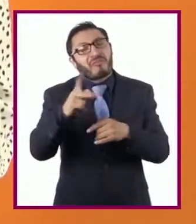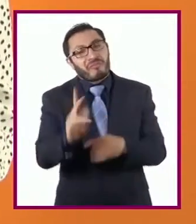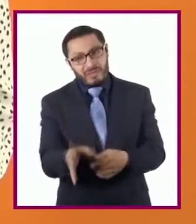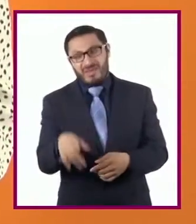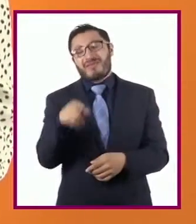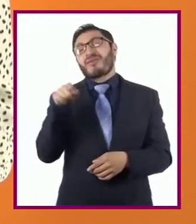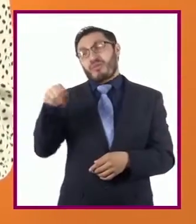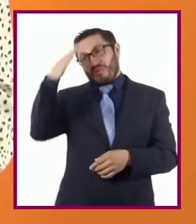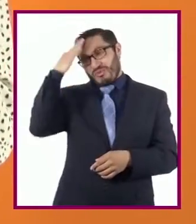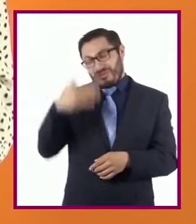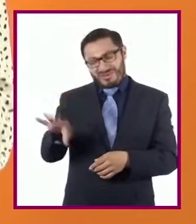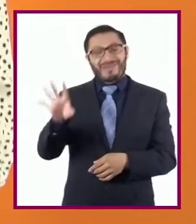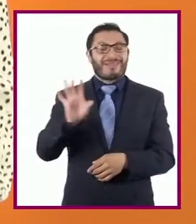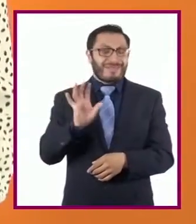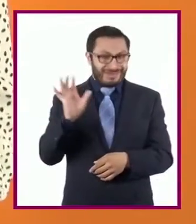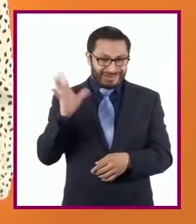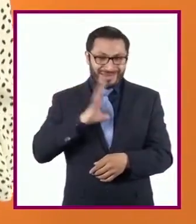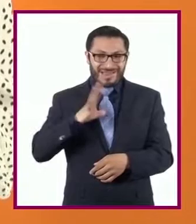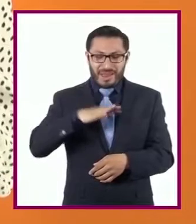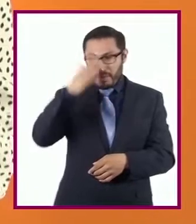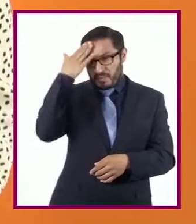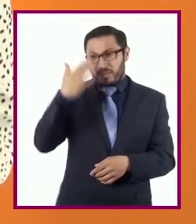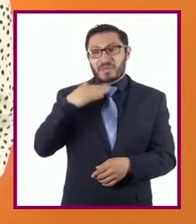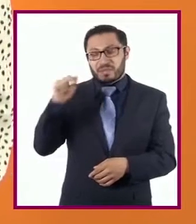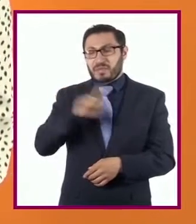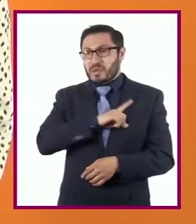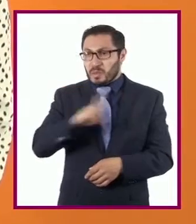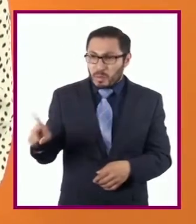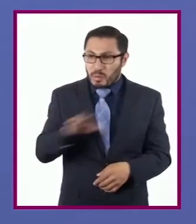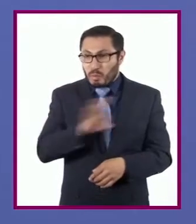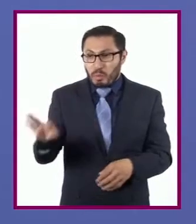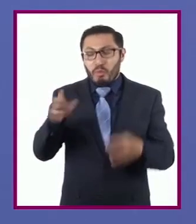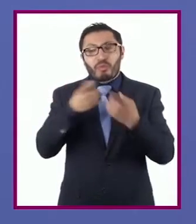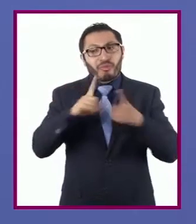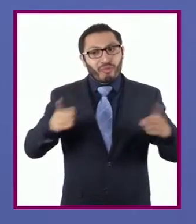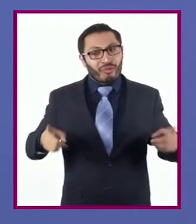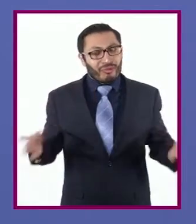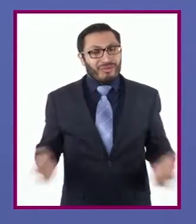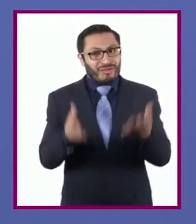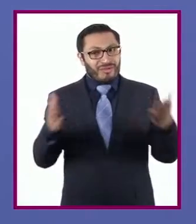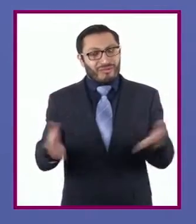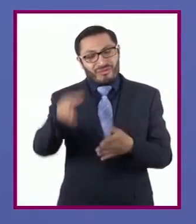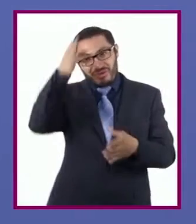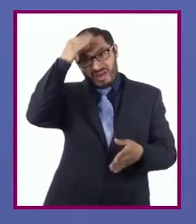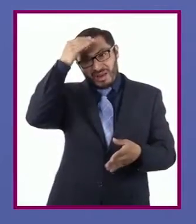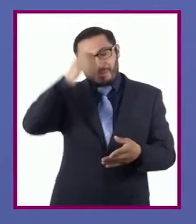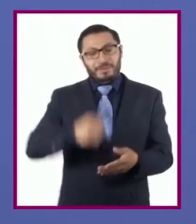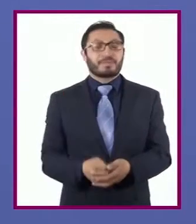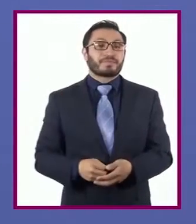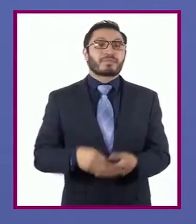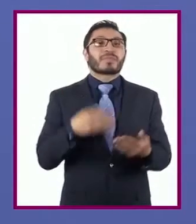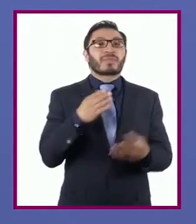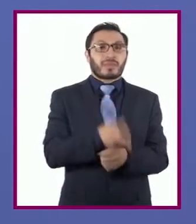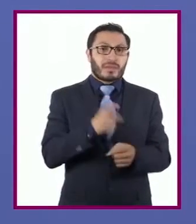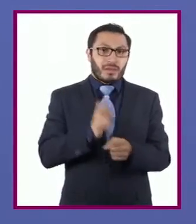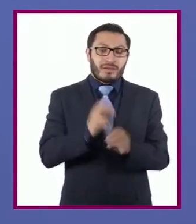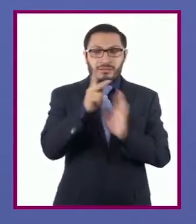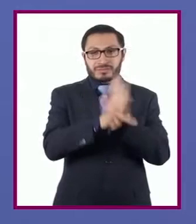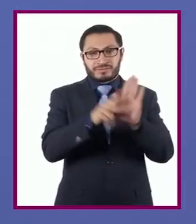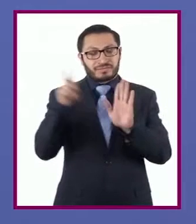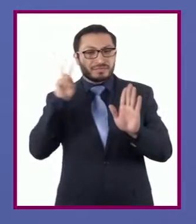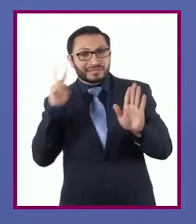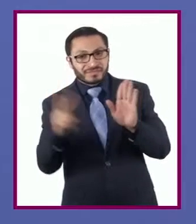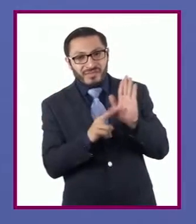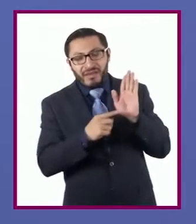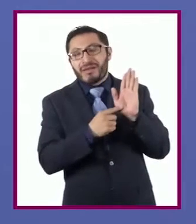pero que tú sabes que tienes y que puedes desarrollar y que puedes aprender. Bien. Para empezar, les invitamos a ver el siguiente video